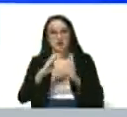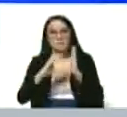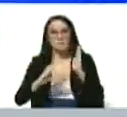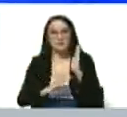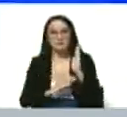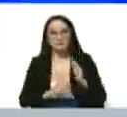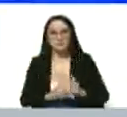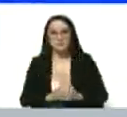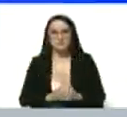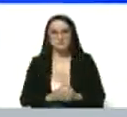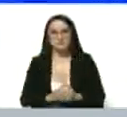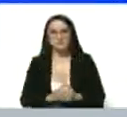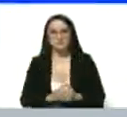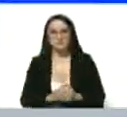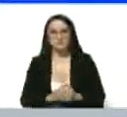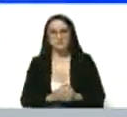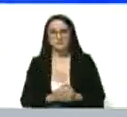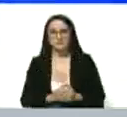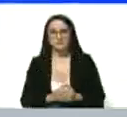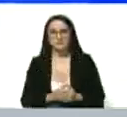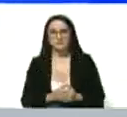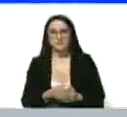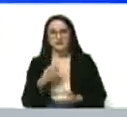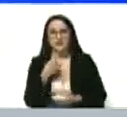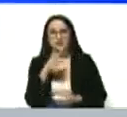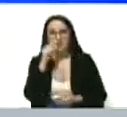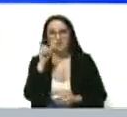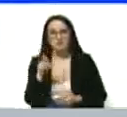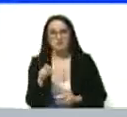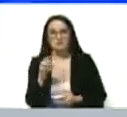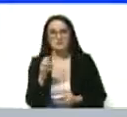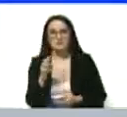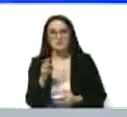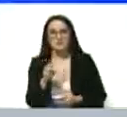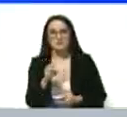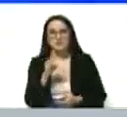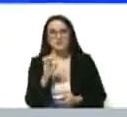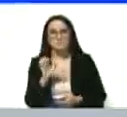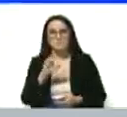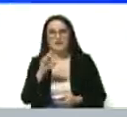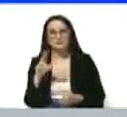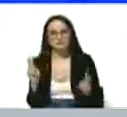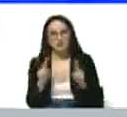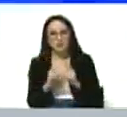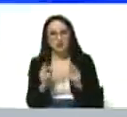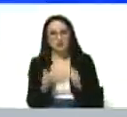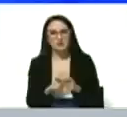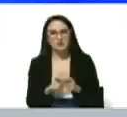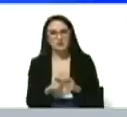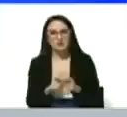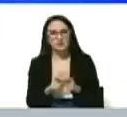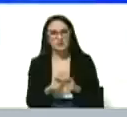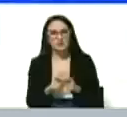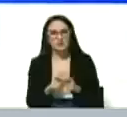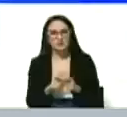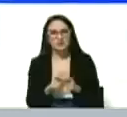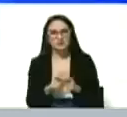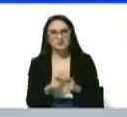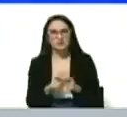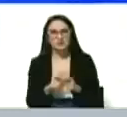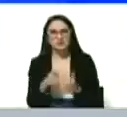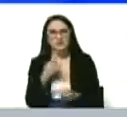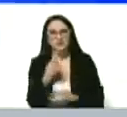y tal como lo manifestó el Dr. Pérez Alfonso luego del encuentro, él dice: